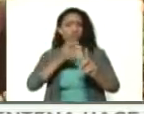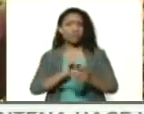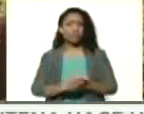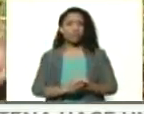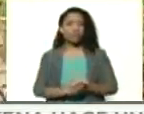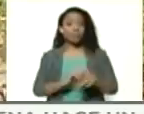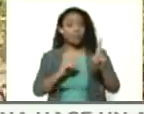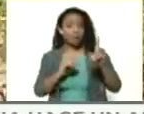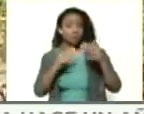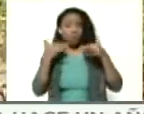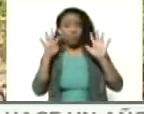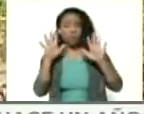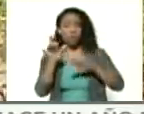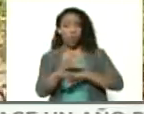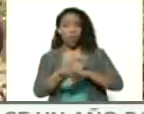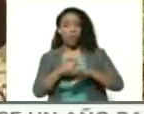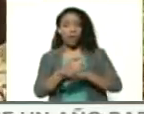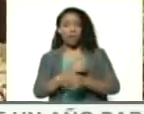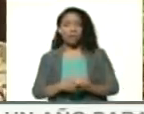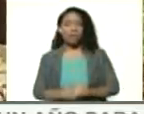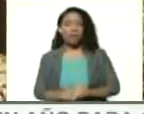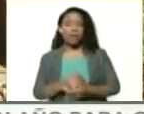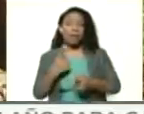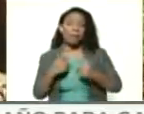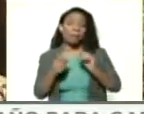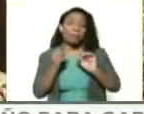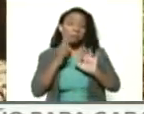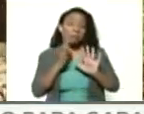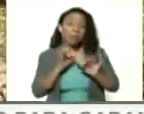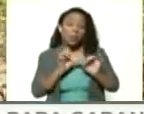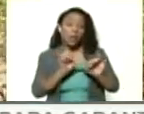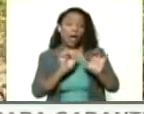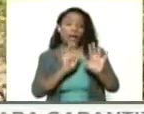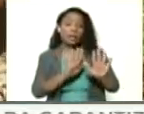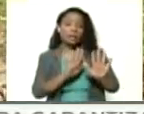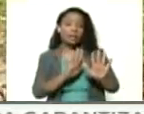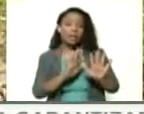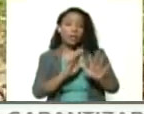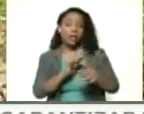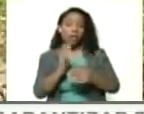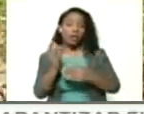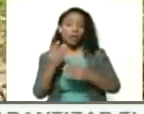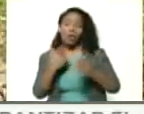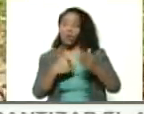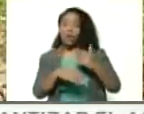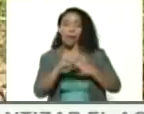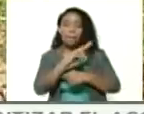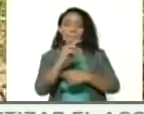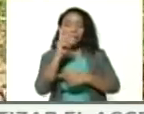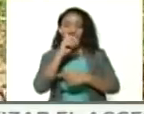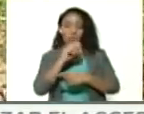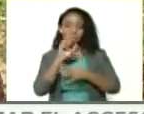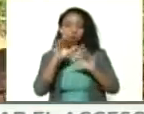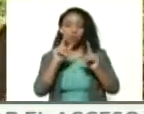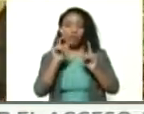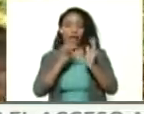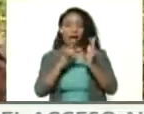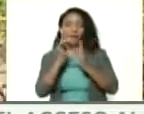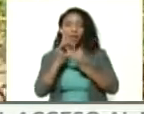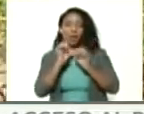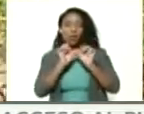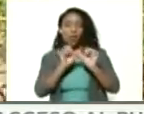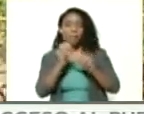de dar instrucciones. A un supuesto gobernante. Pero bueno, si seguimos por aquí, presidente, nos dan los 20 años del 11 de abril. Podríamos continuar mucho